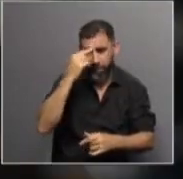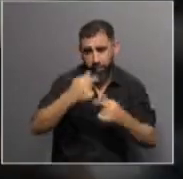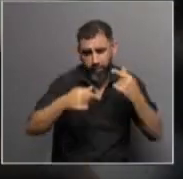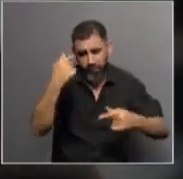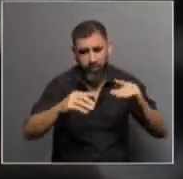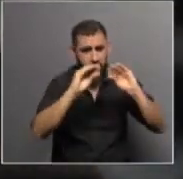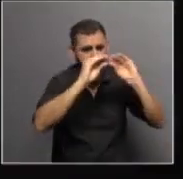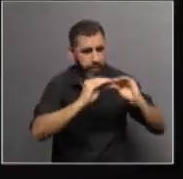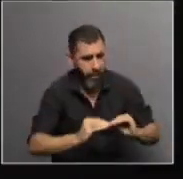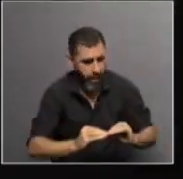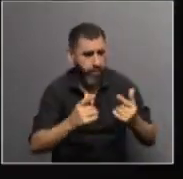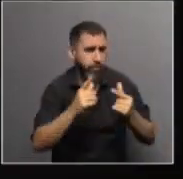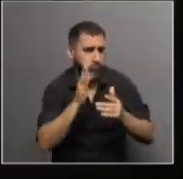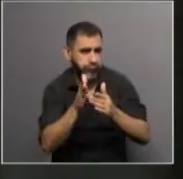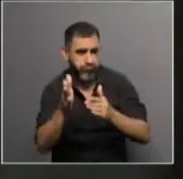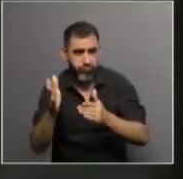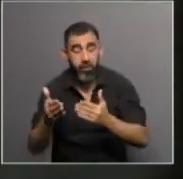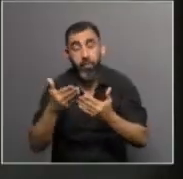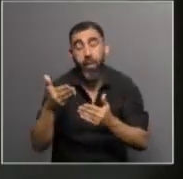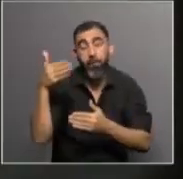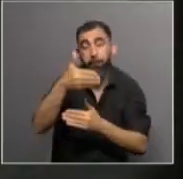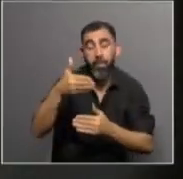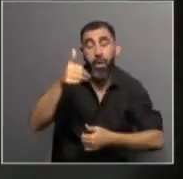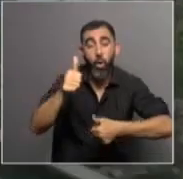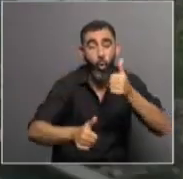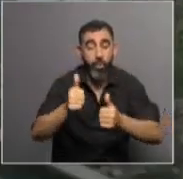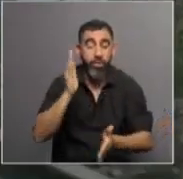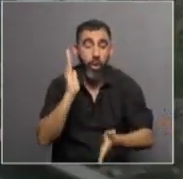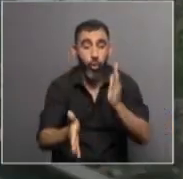variables matemáticas. Comencé a participar de competencias de robótica.